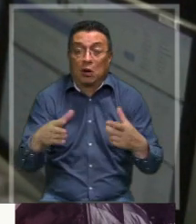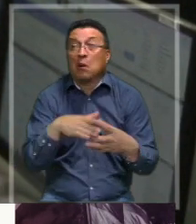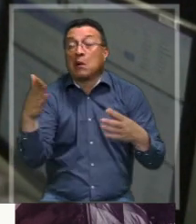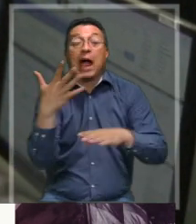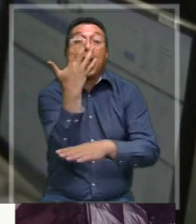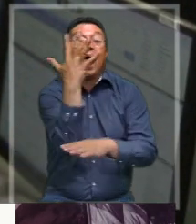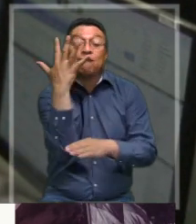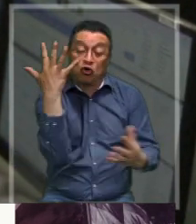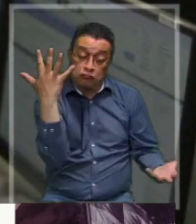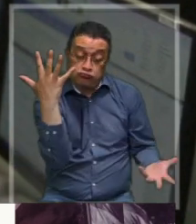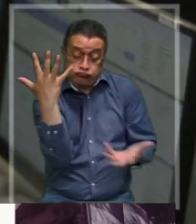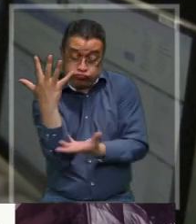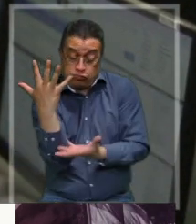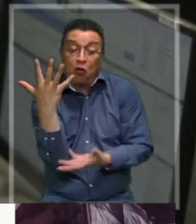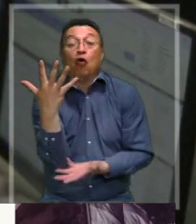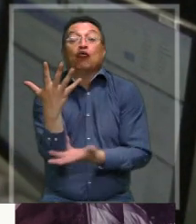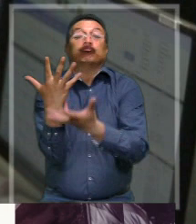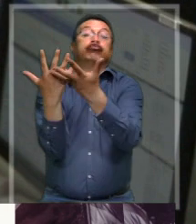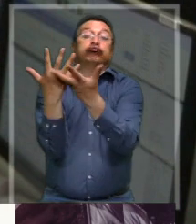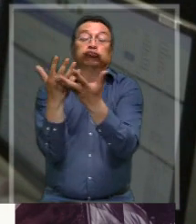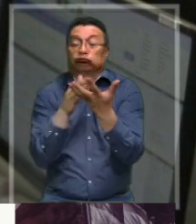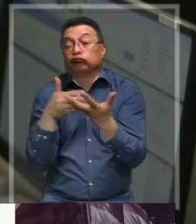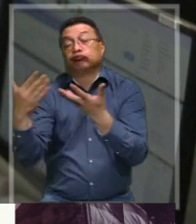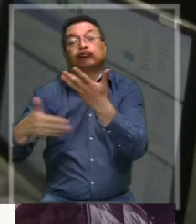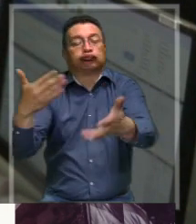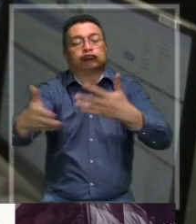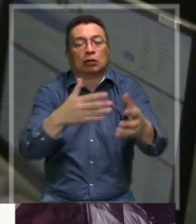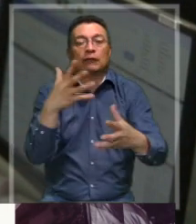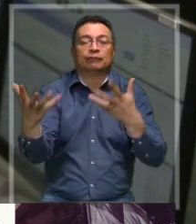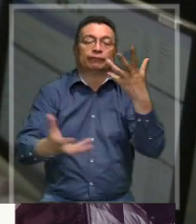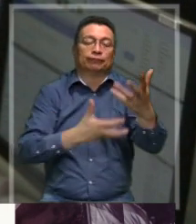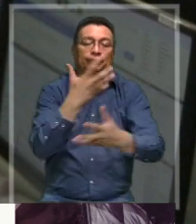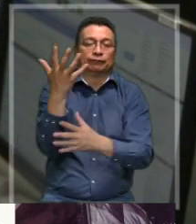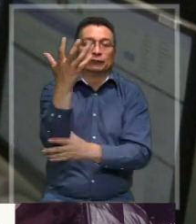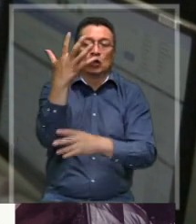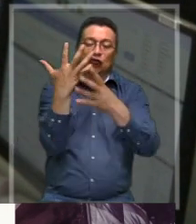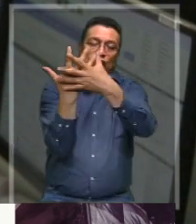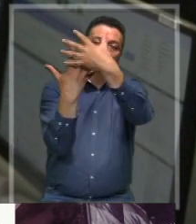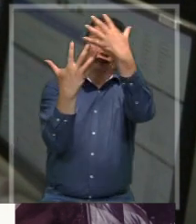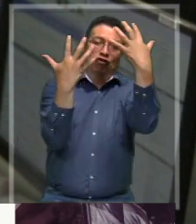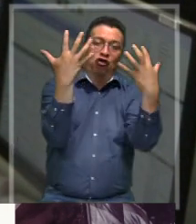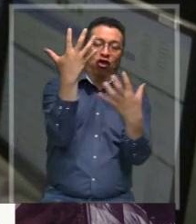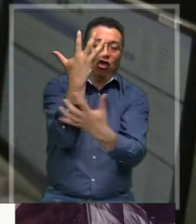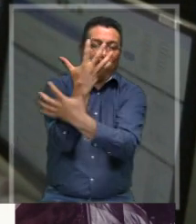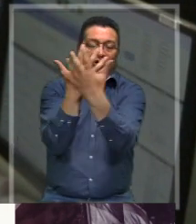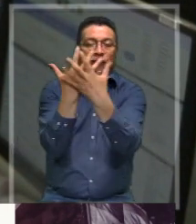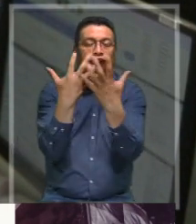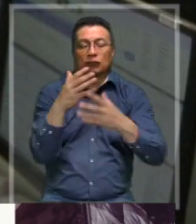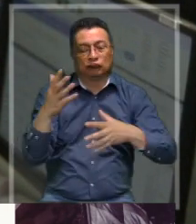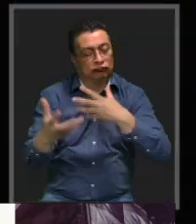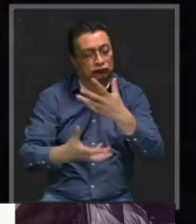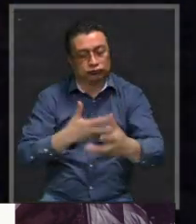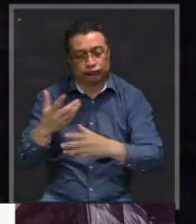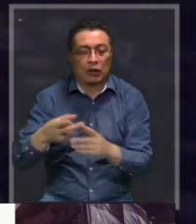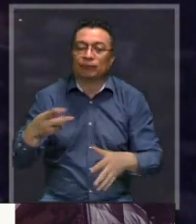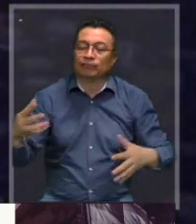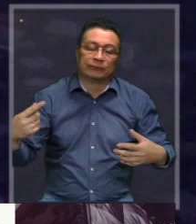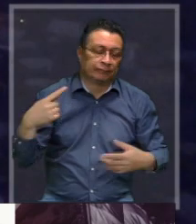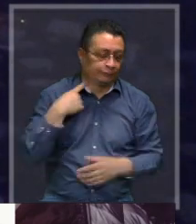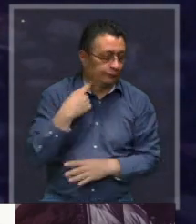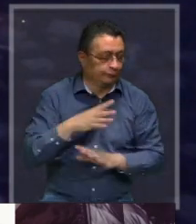puede efectivamente escalar las llamas a incendios de copa, ¿cierto? Y complejizar todo el escenario.